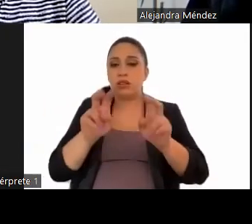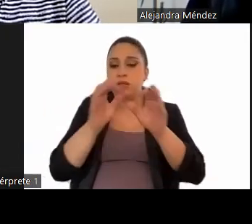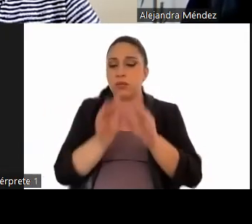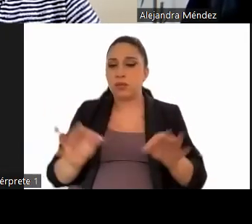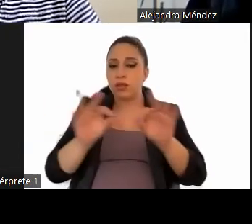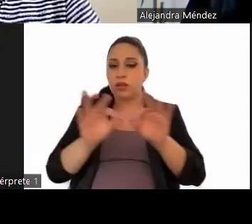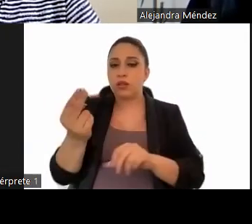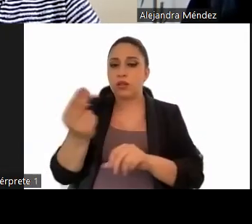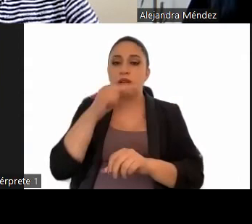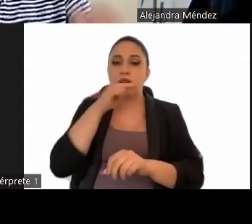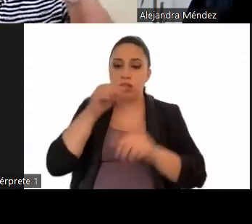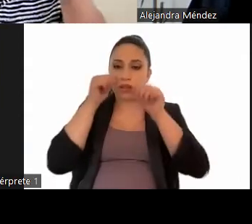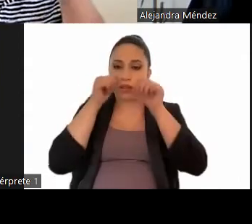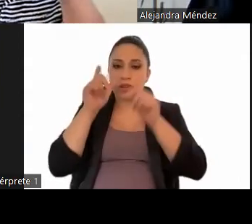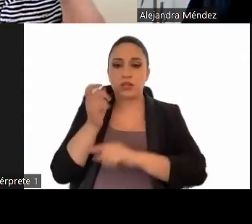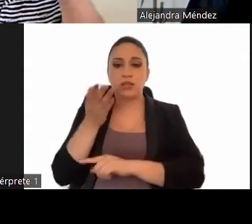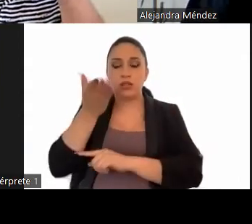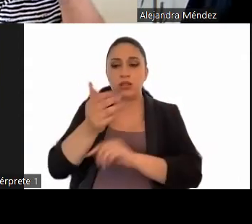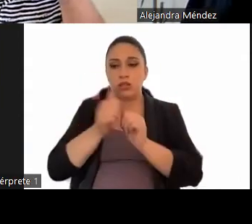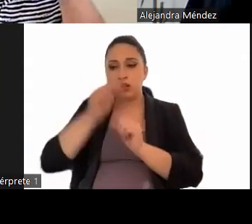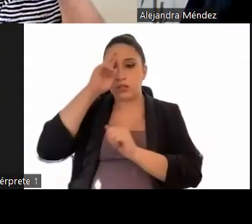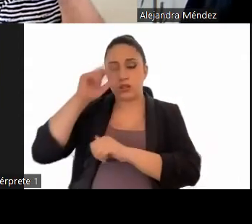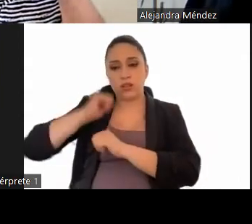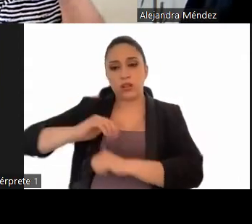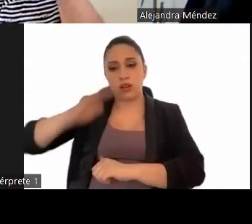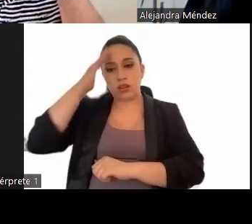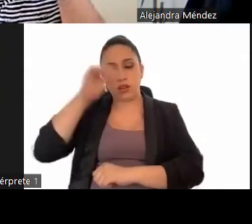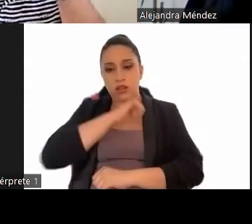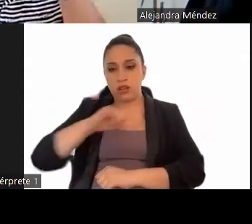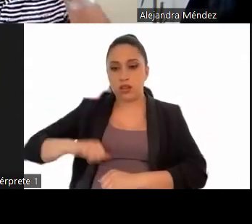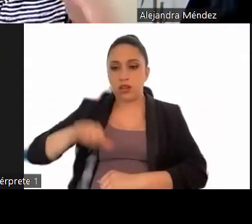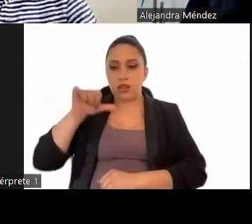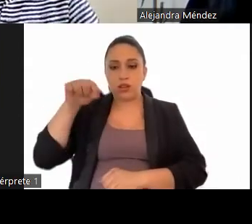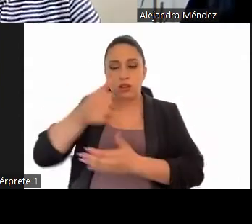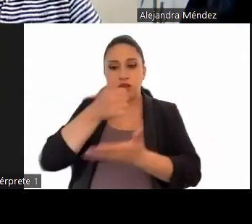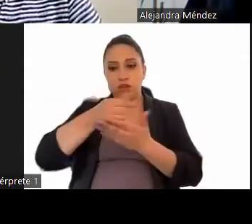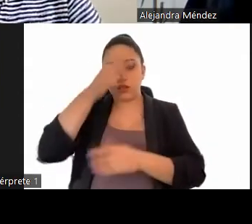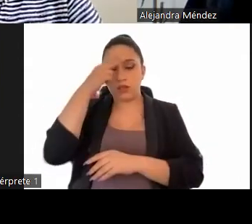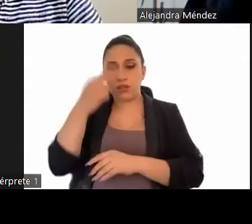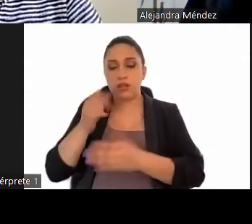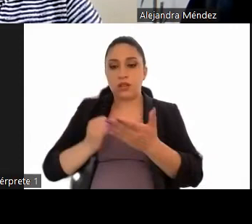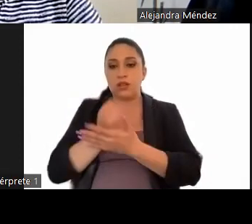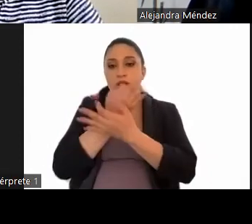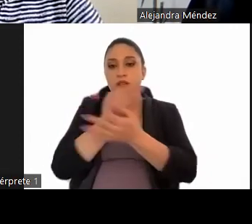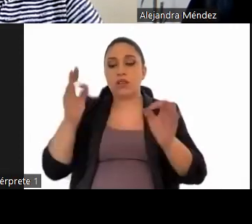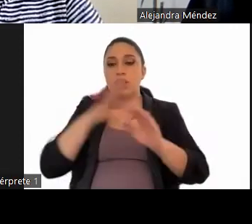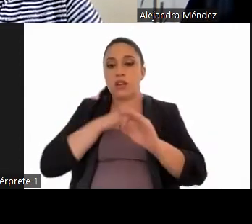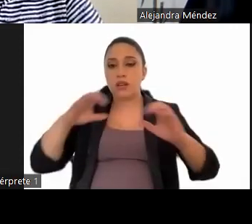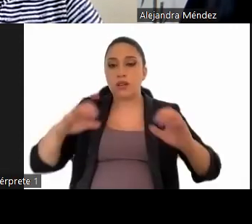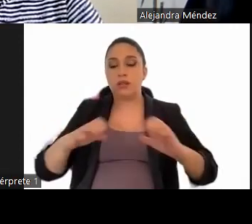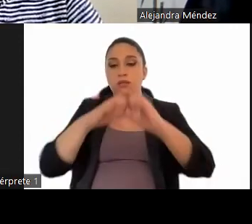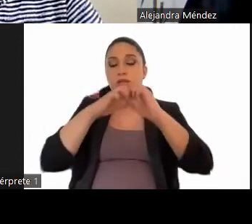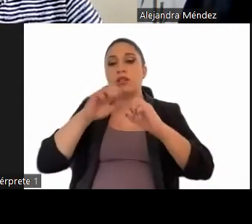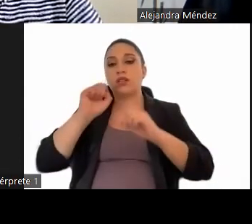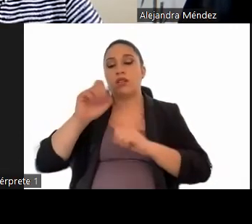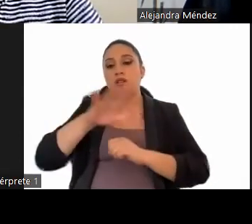de acuerdo por el que se exhorta a las 16 alcaldías de la Ciudad de México a que declaren emergencia climática a nivel hiperlocal